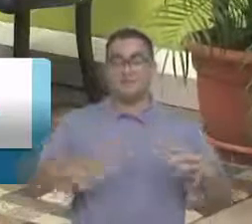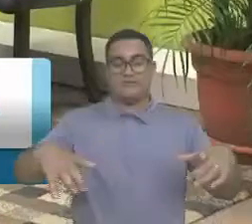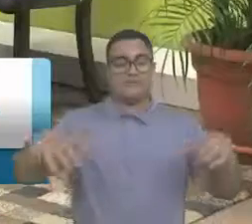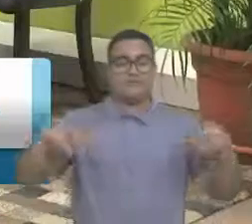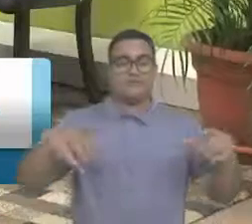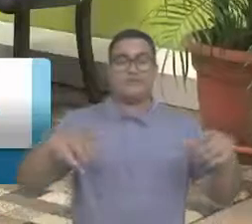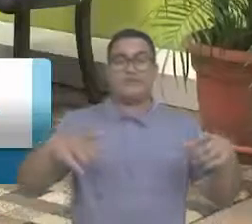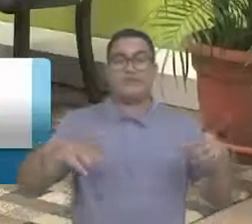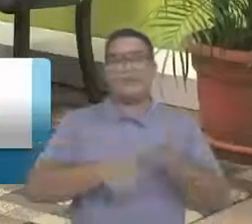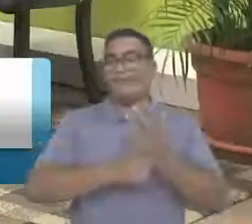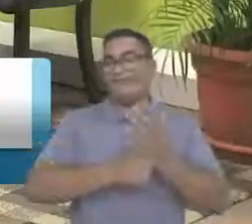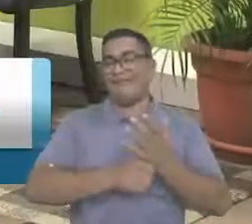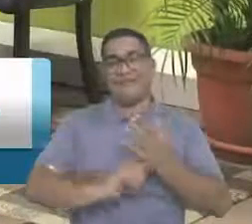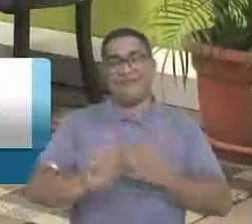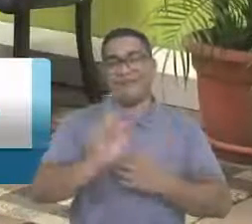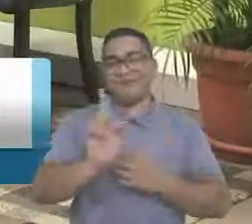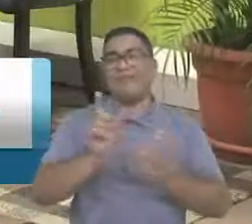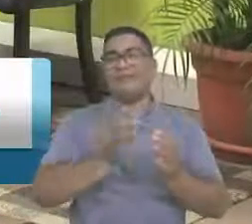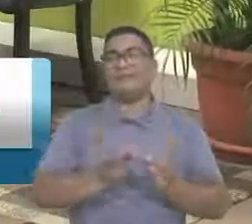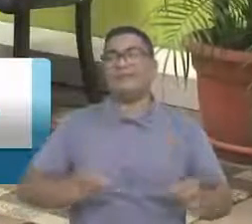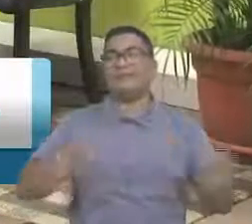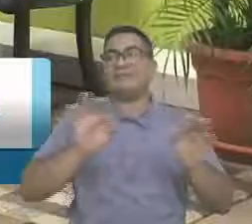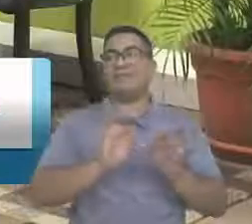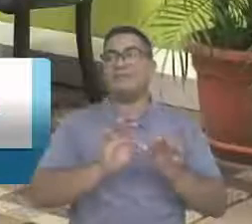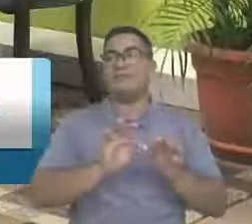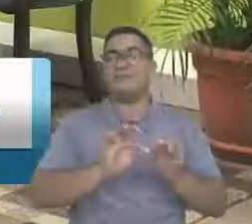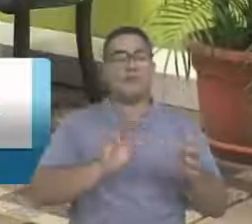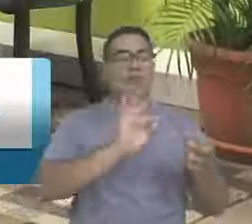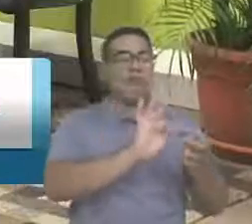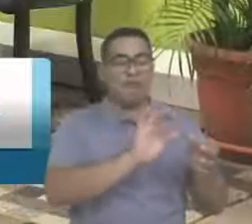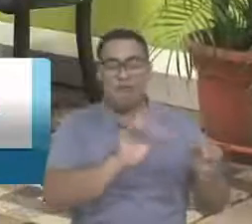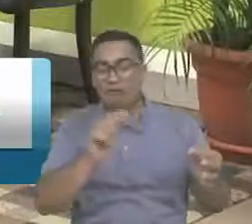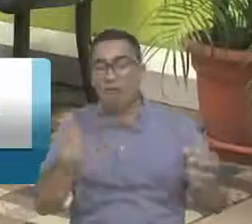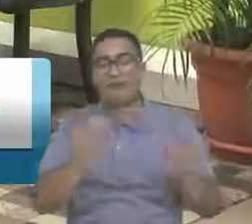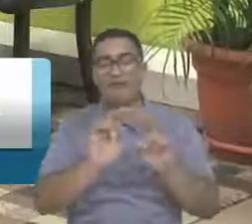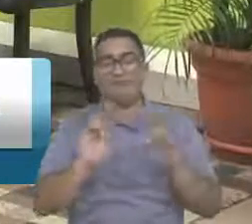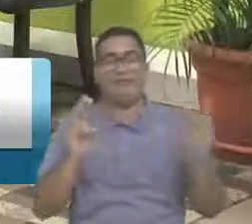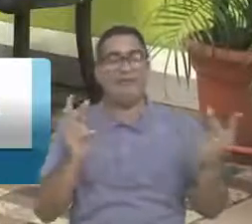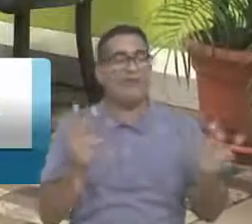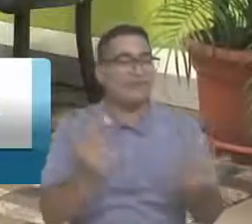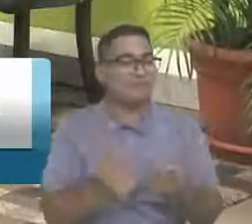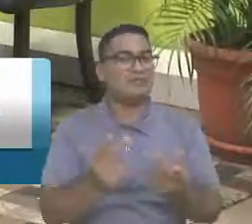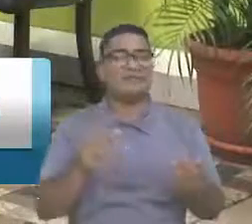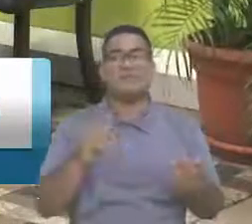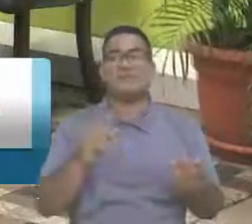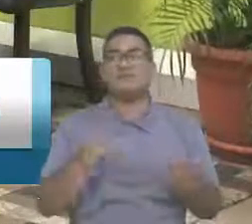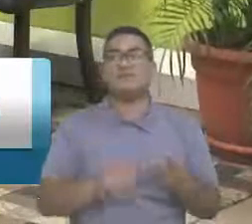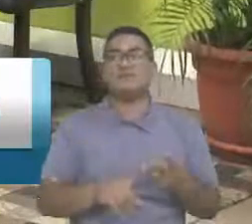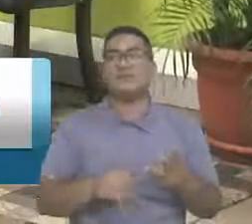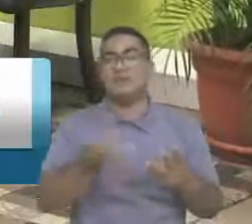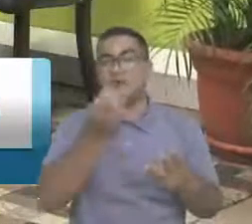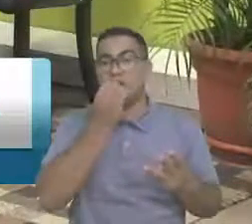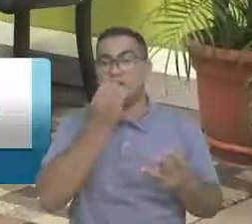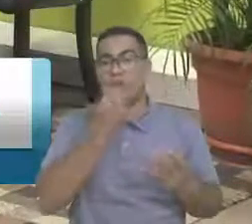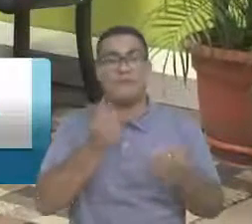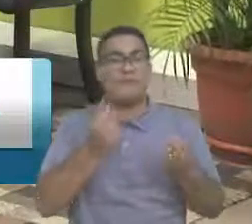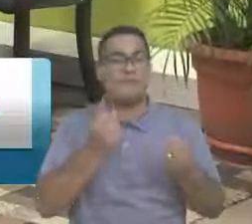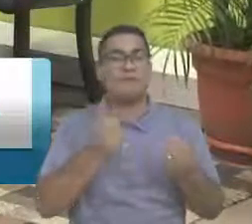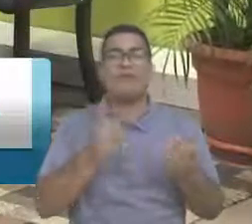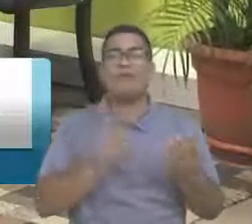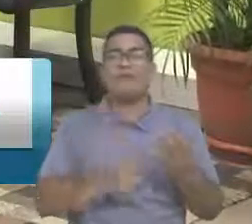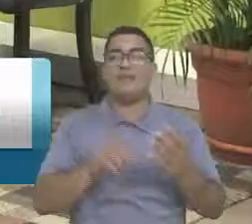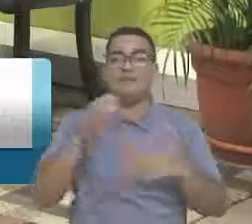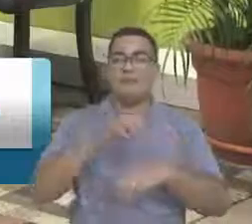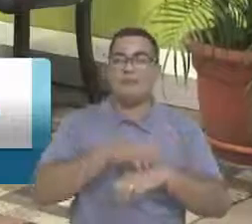plato lleno de carne, sino tener comida balanceada. Nutritiva. Fruta, verdura, alimentos que lleven proteína,